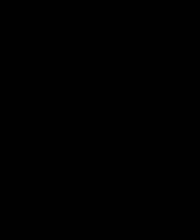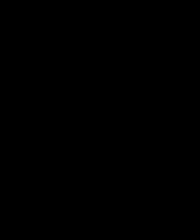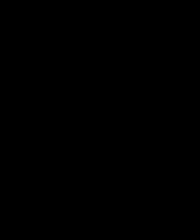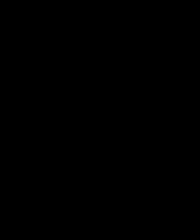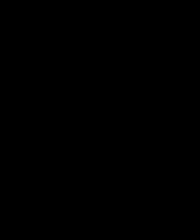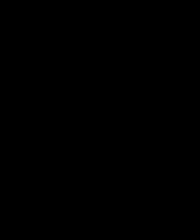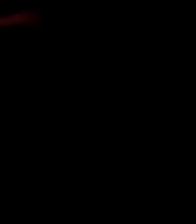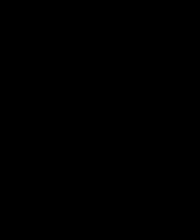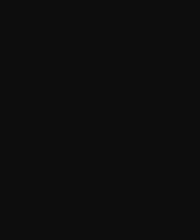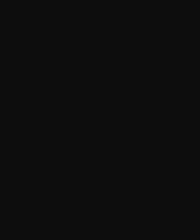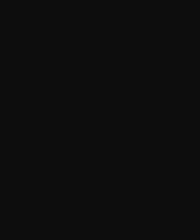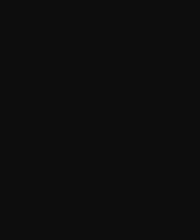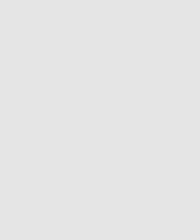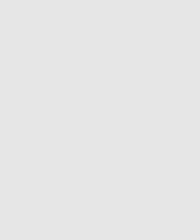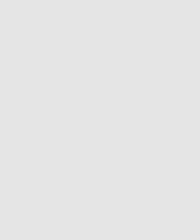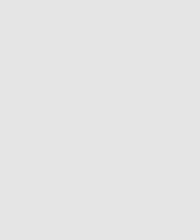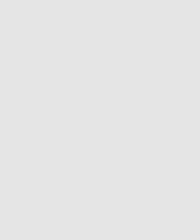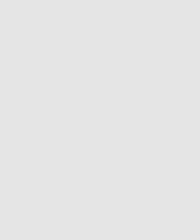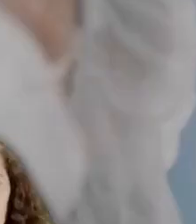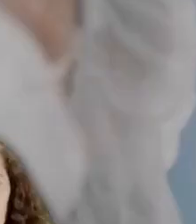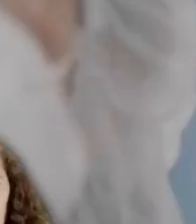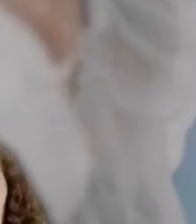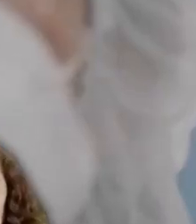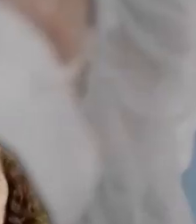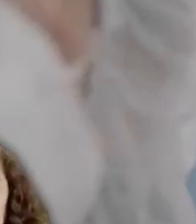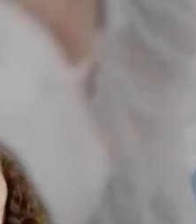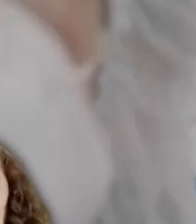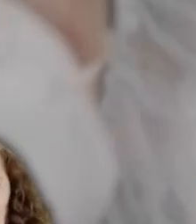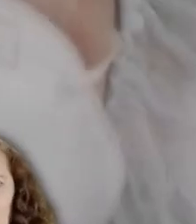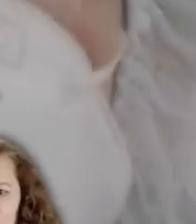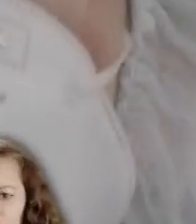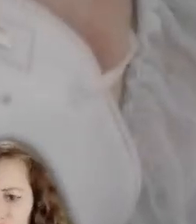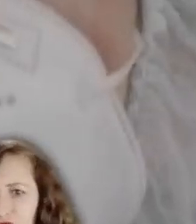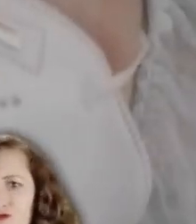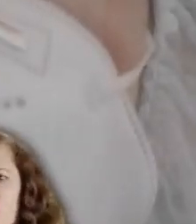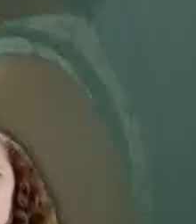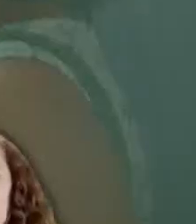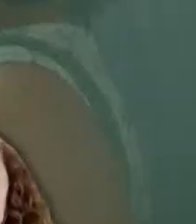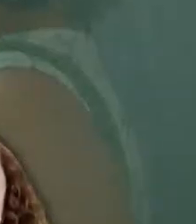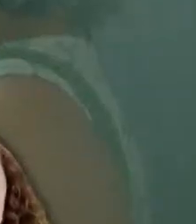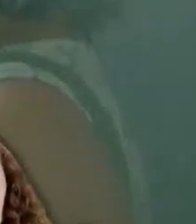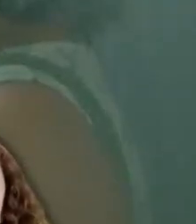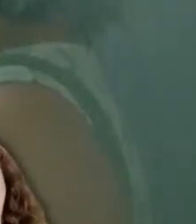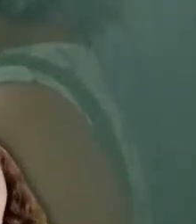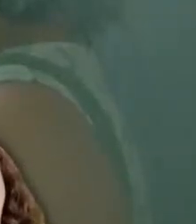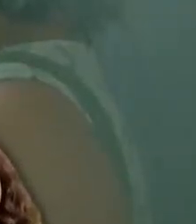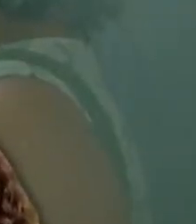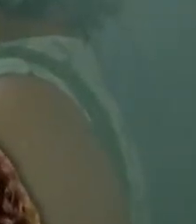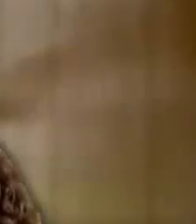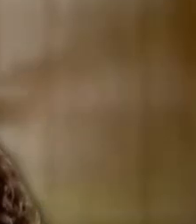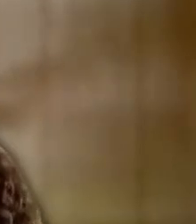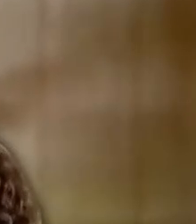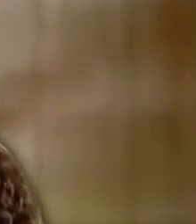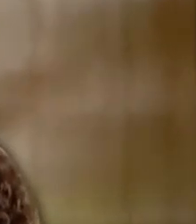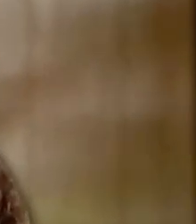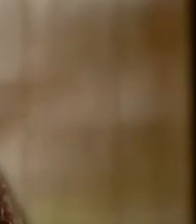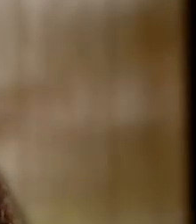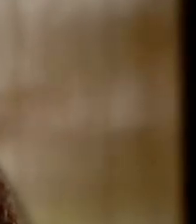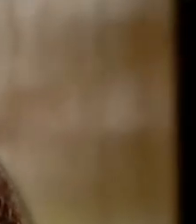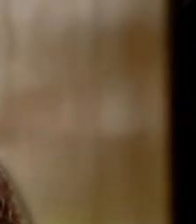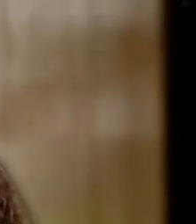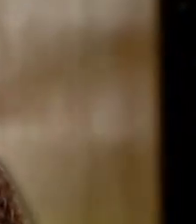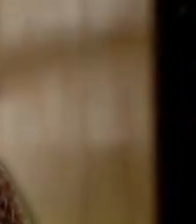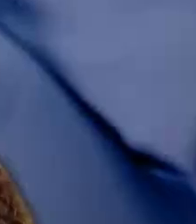Somos como tú. Somos WOW. Unido al gran esfuerzo que hacemos a diario para salvar vidas y protegernos